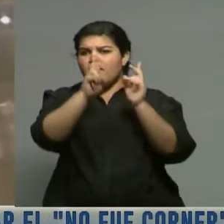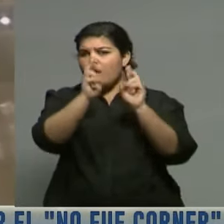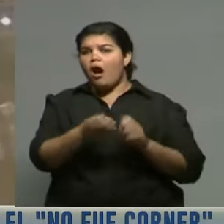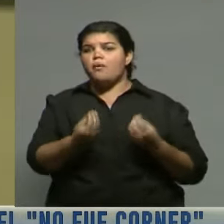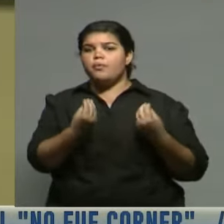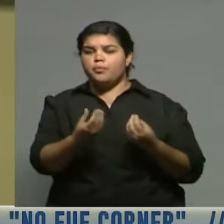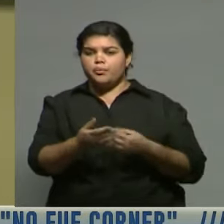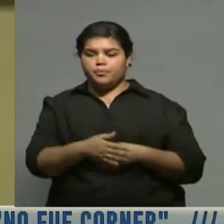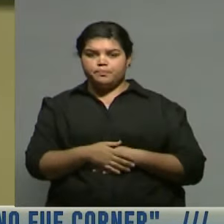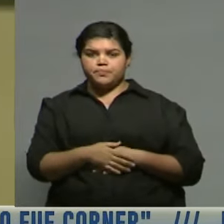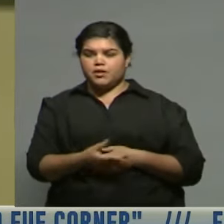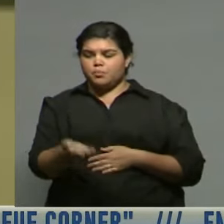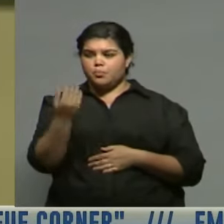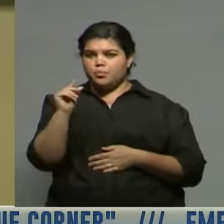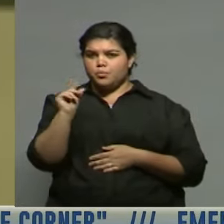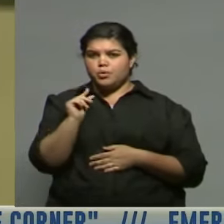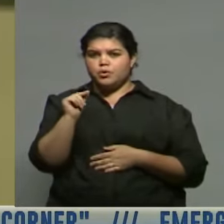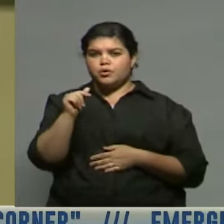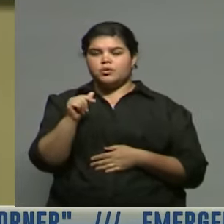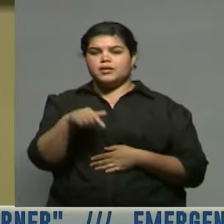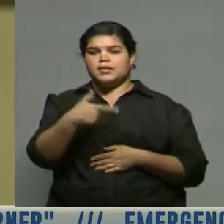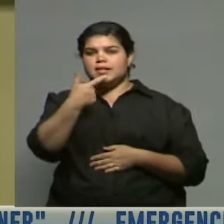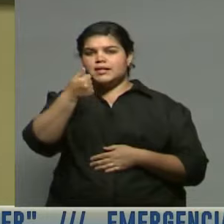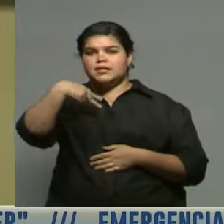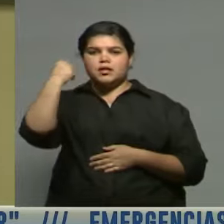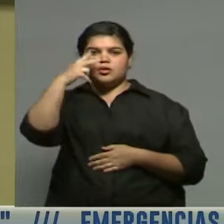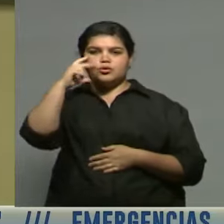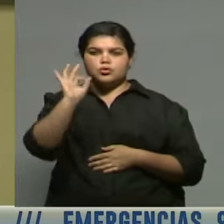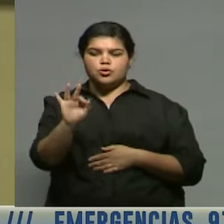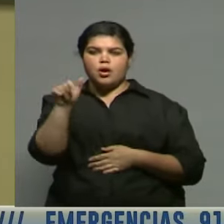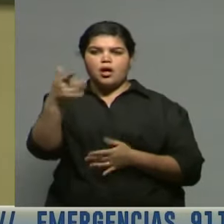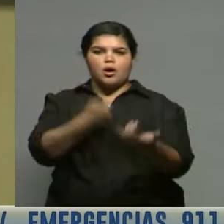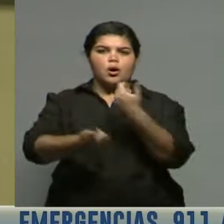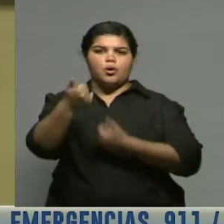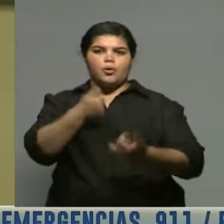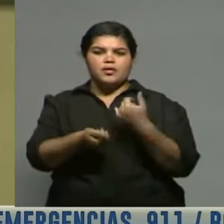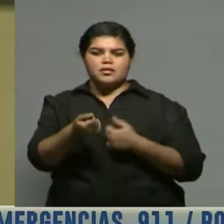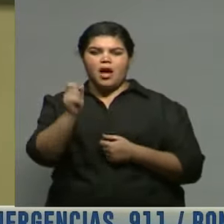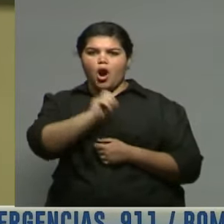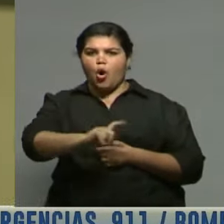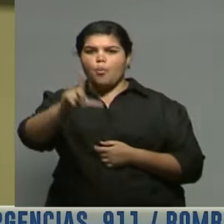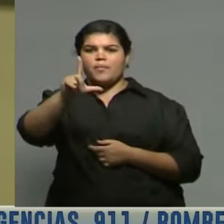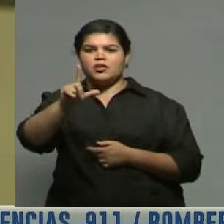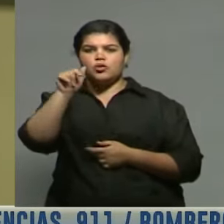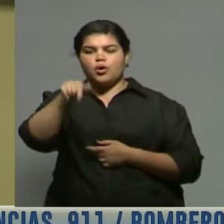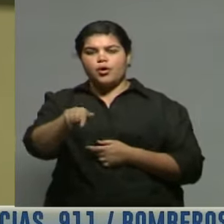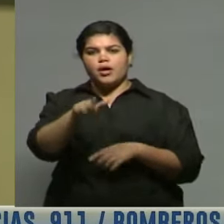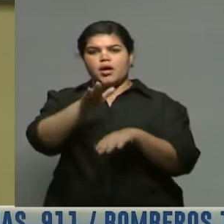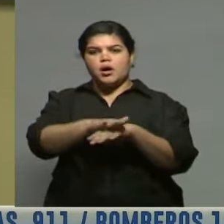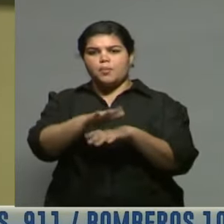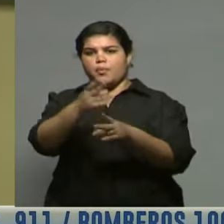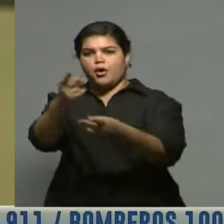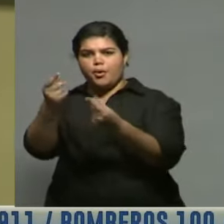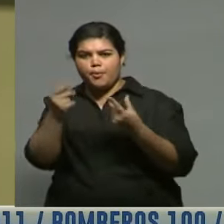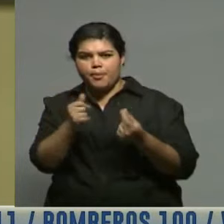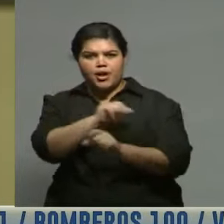Ángel, hablábamos recién hace minutos con Eduardo Sancho y nos decía que para él este aumento no debería llegar al consumidor, digamos, a las